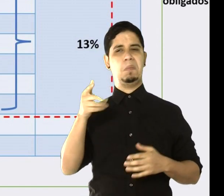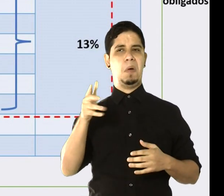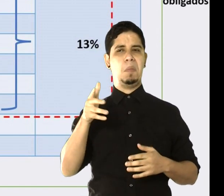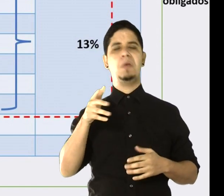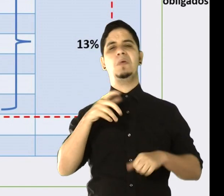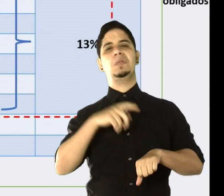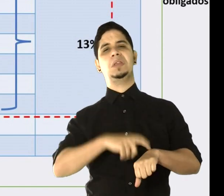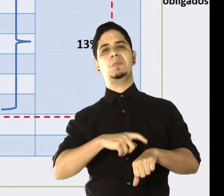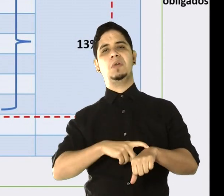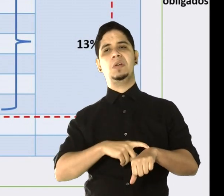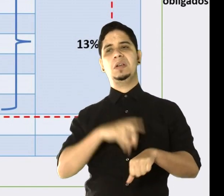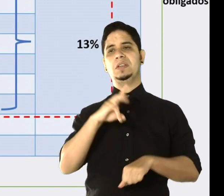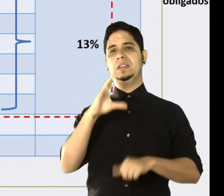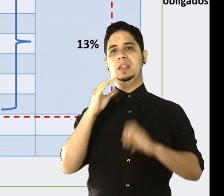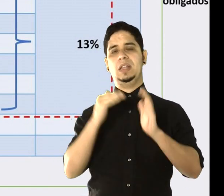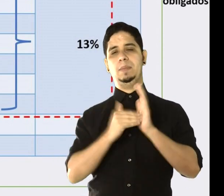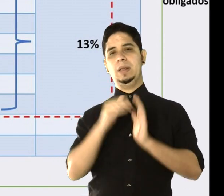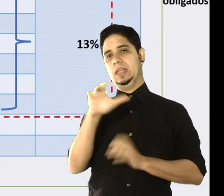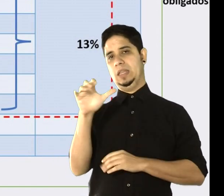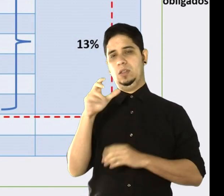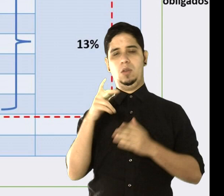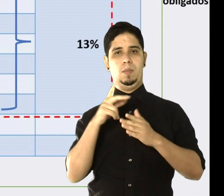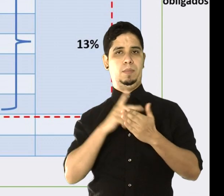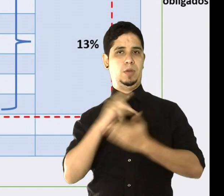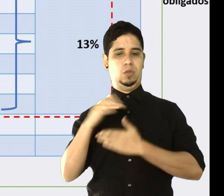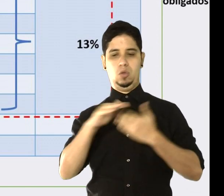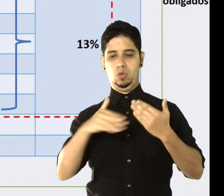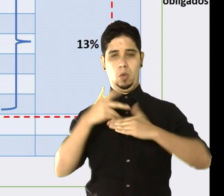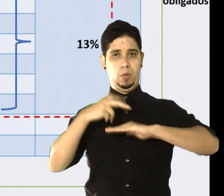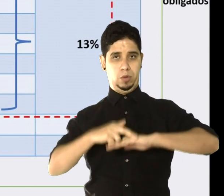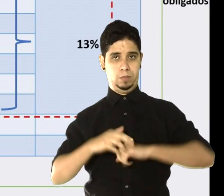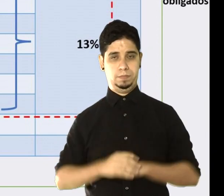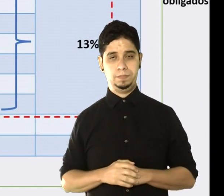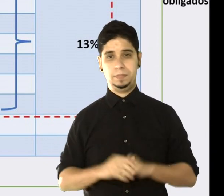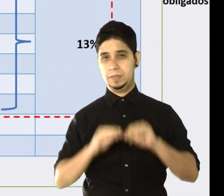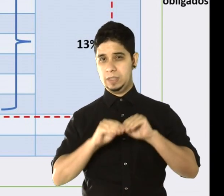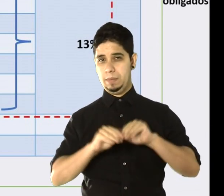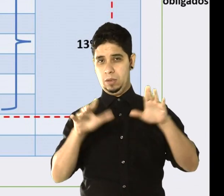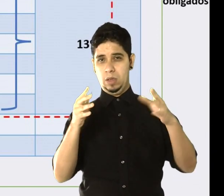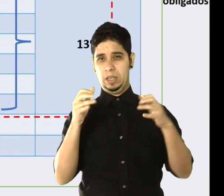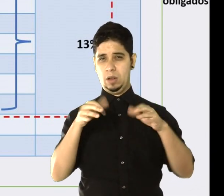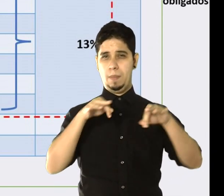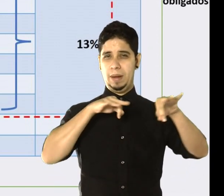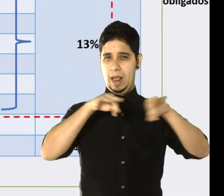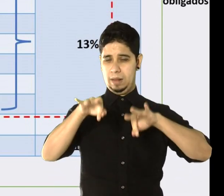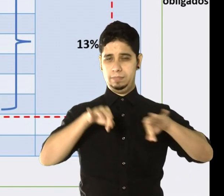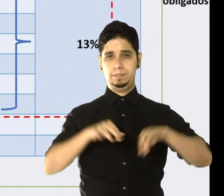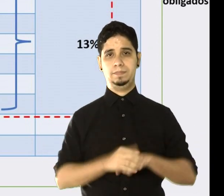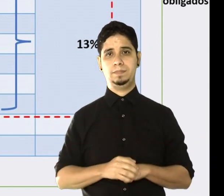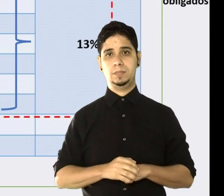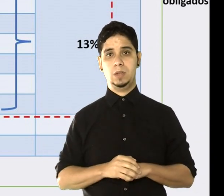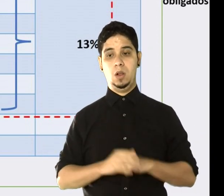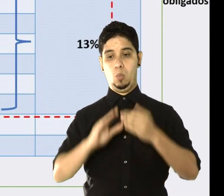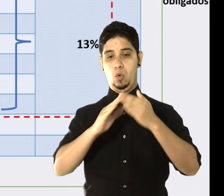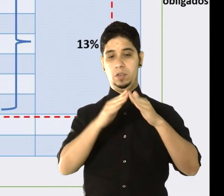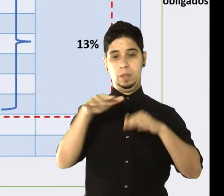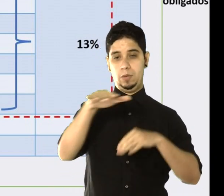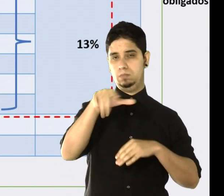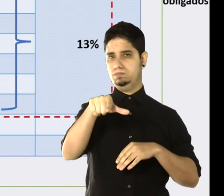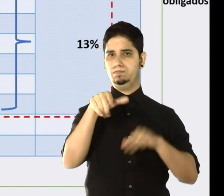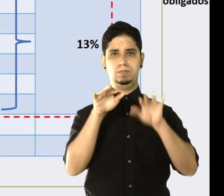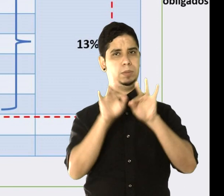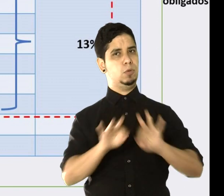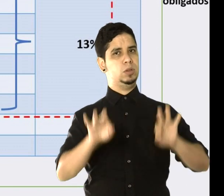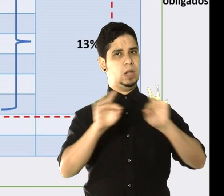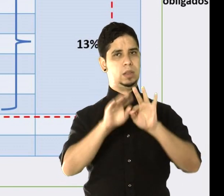de 7.500 proyectos en todo Puerto Rico. Ciertamente, y quiero recalcar que los municipios son bien importantes para nosotros en el